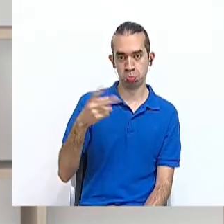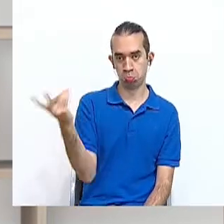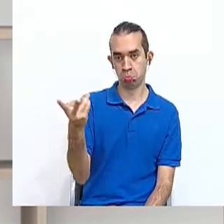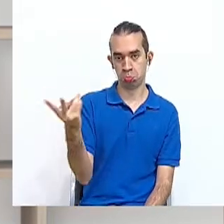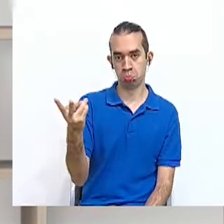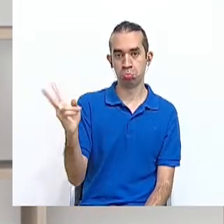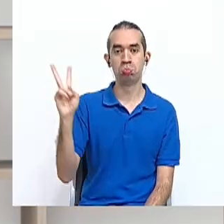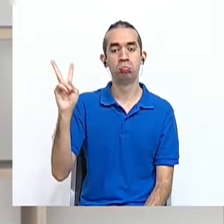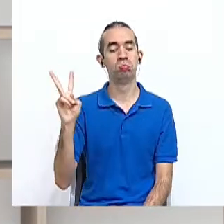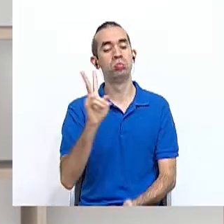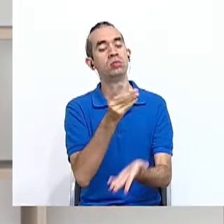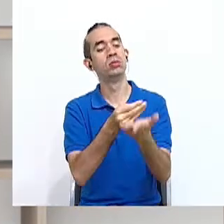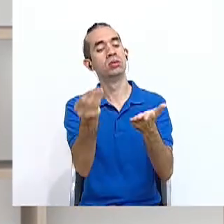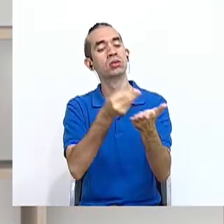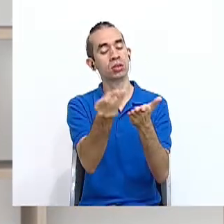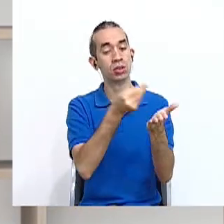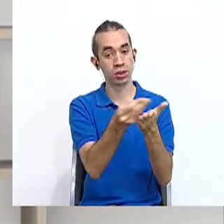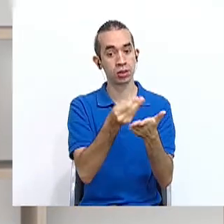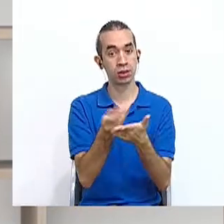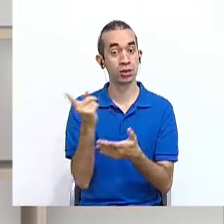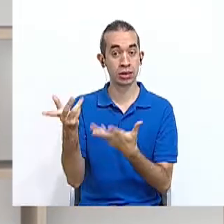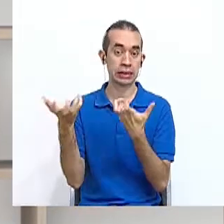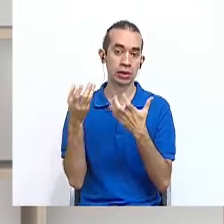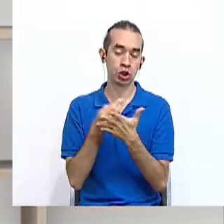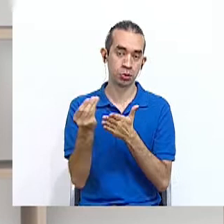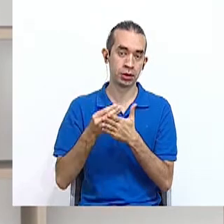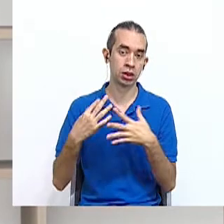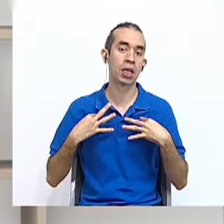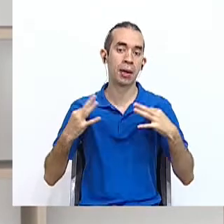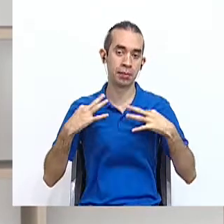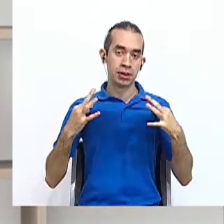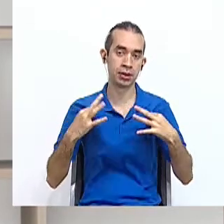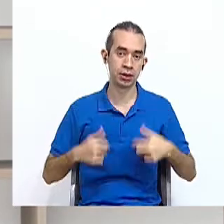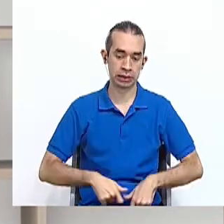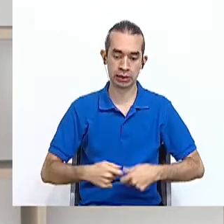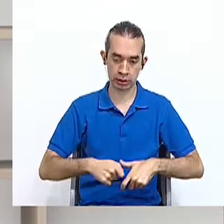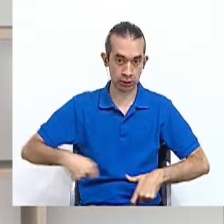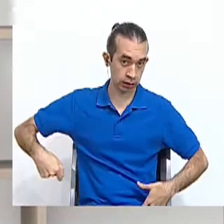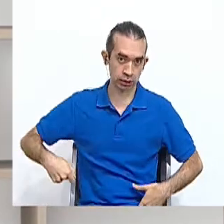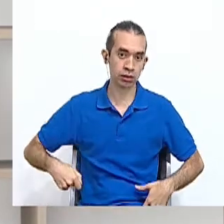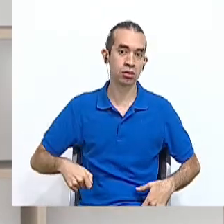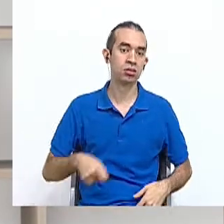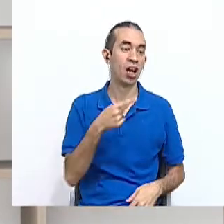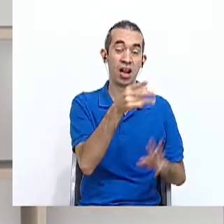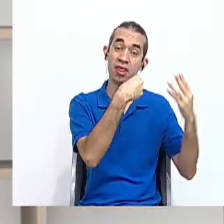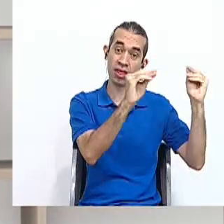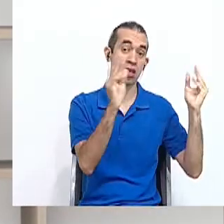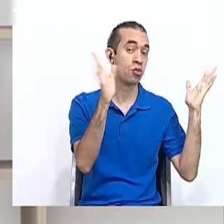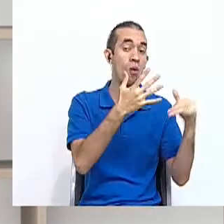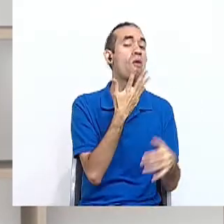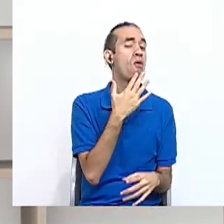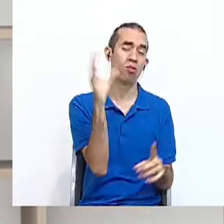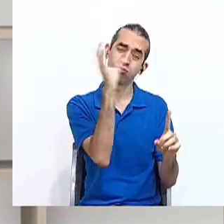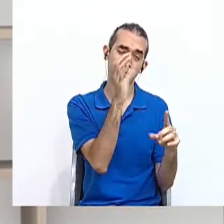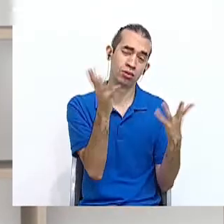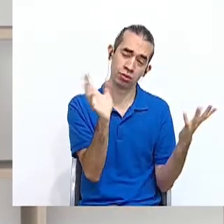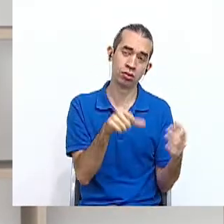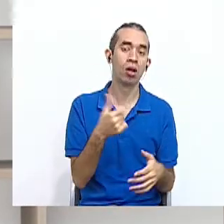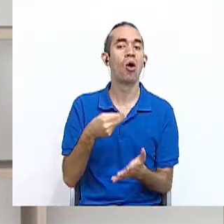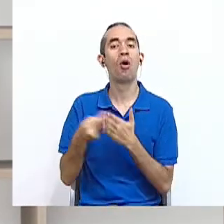Ricardo fueron de compras. Él quería comprar una camisa y una correa. El almacén no tenía el color buscado, compró